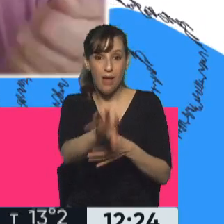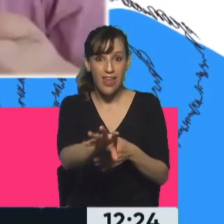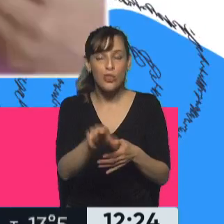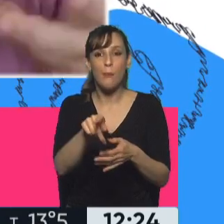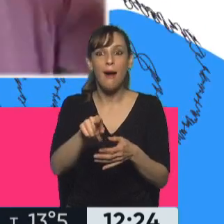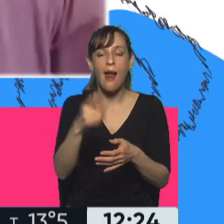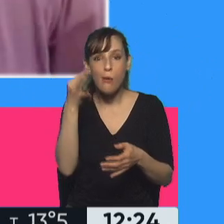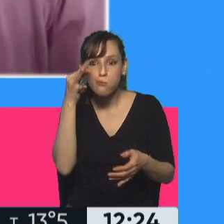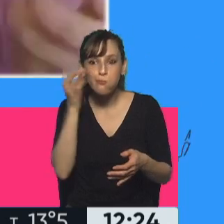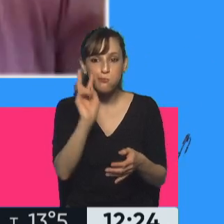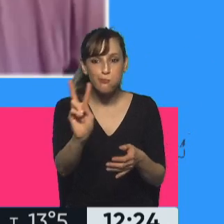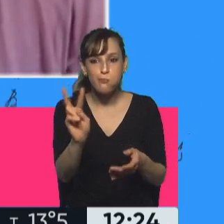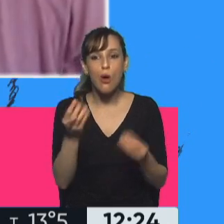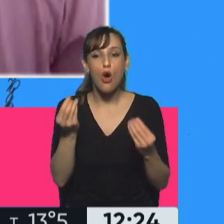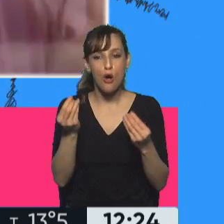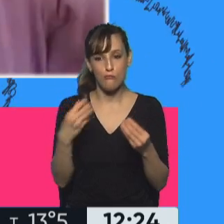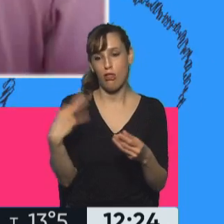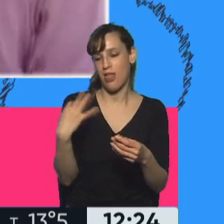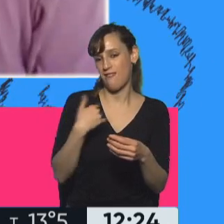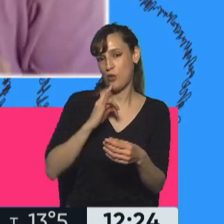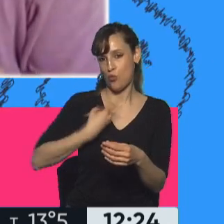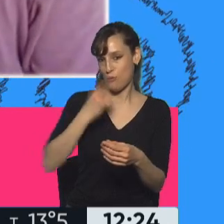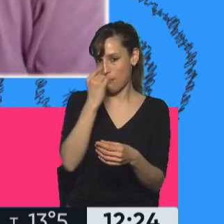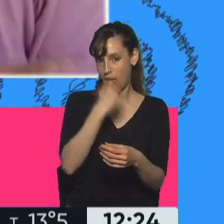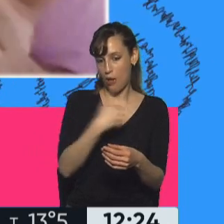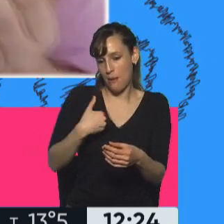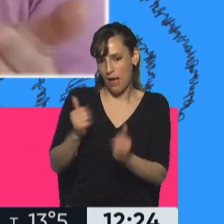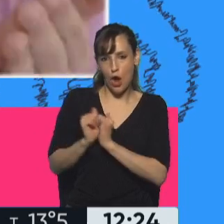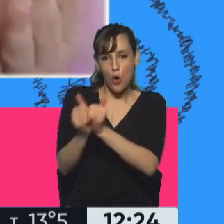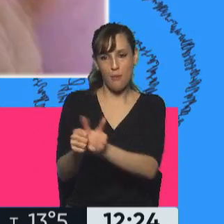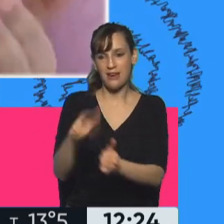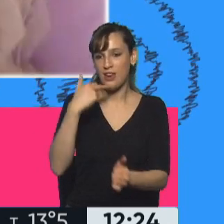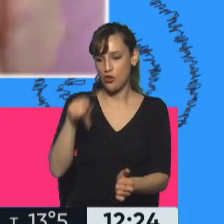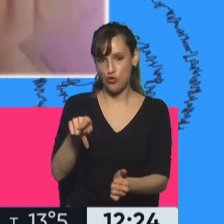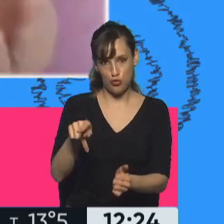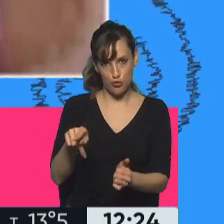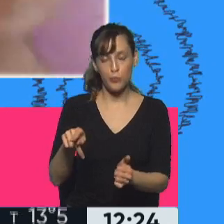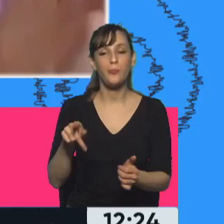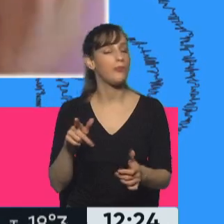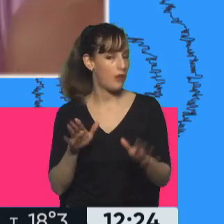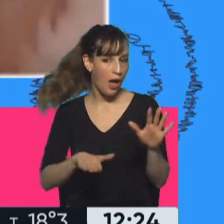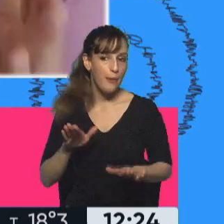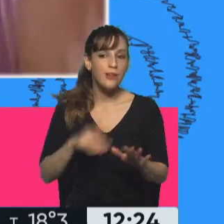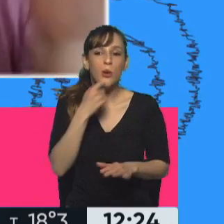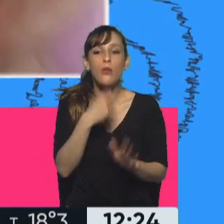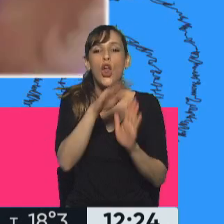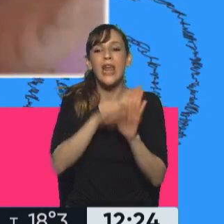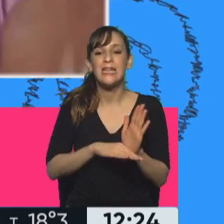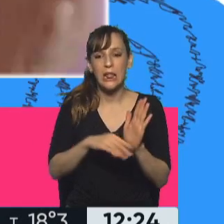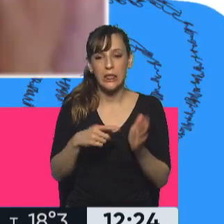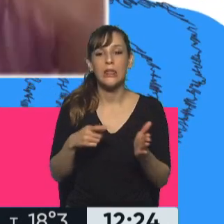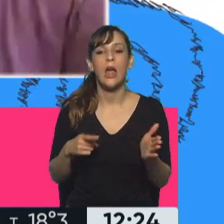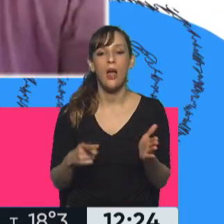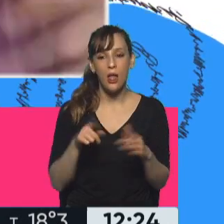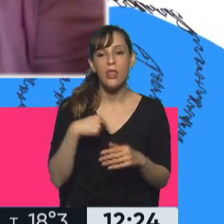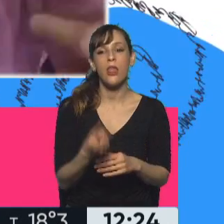porque les voy diciendo que hay que acompañarlos, sí o sí. Y a veces les digo, lo que yo le mando una receta a papá y a mamá y papá y mamá se